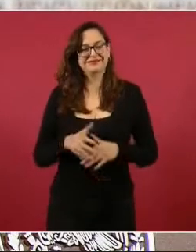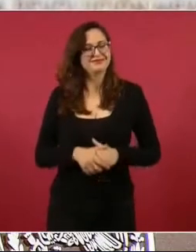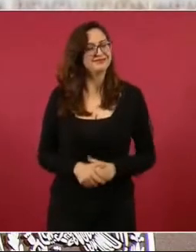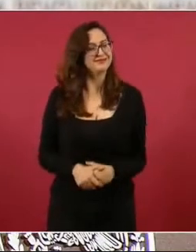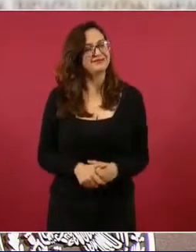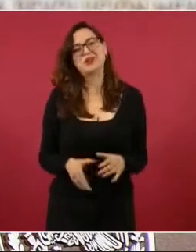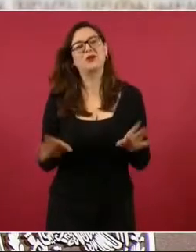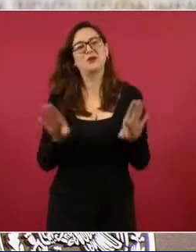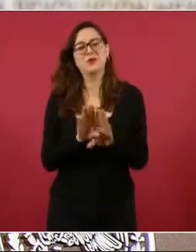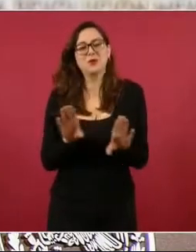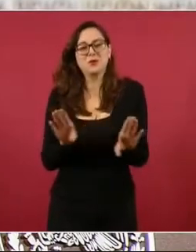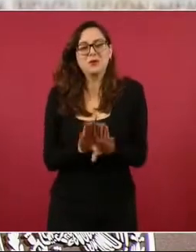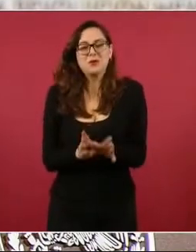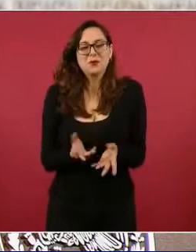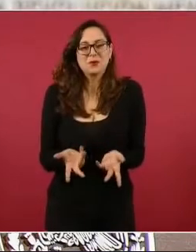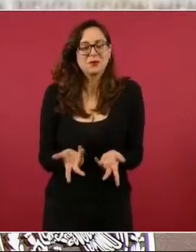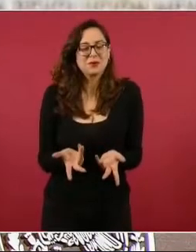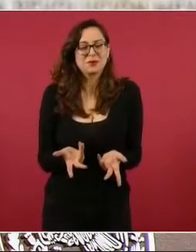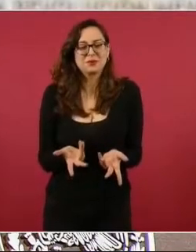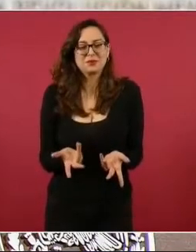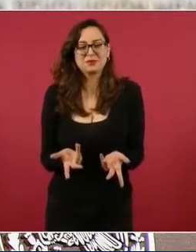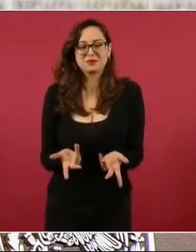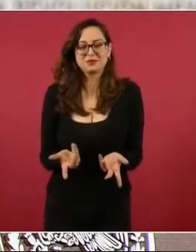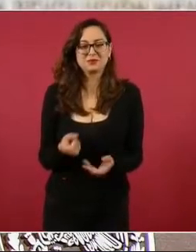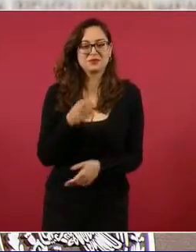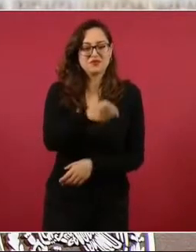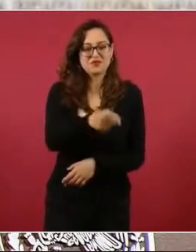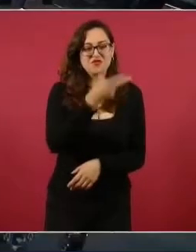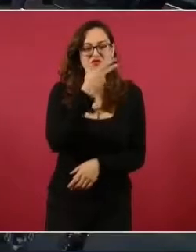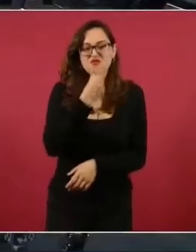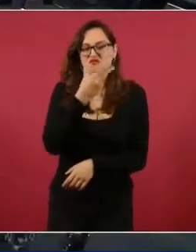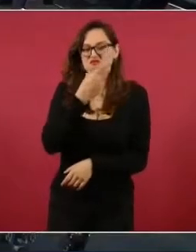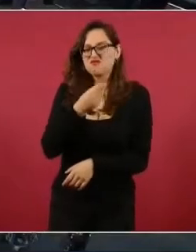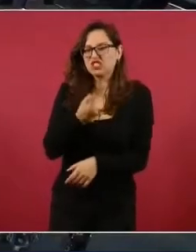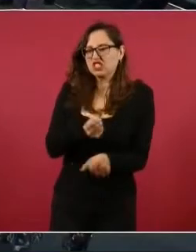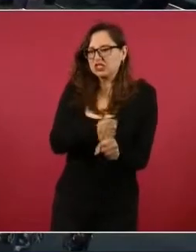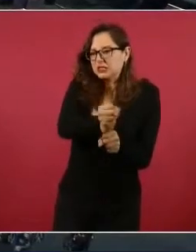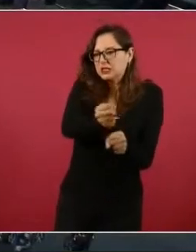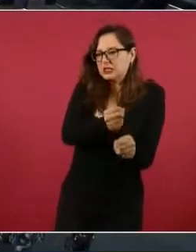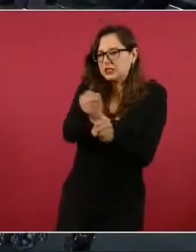a un torturador